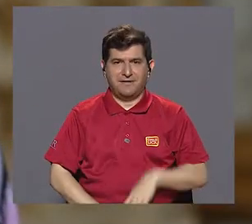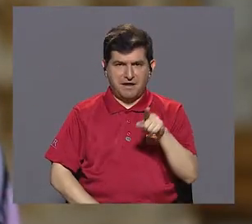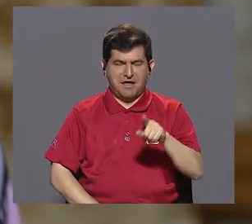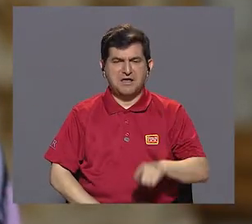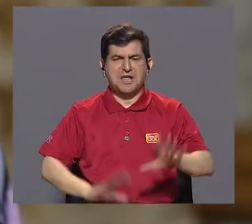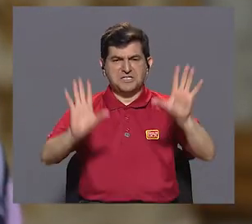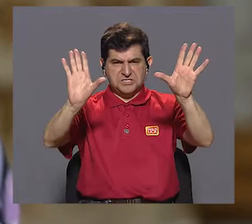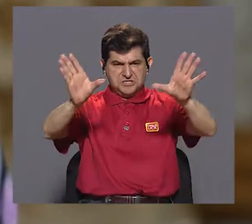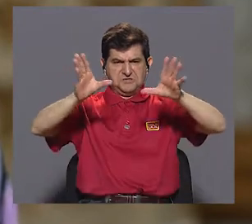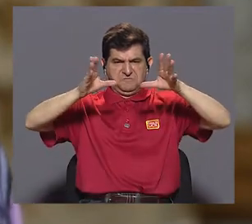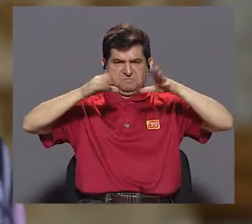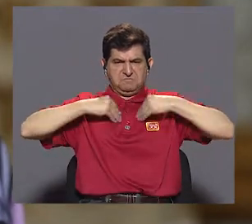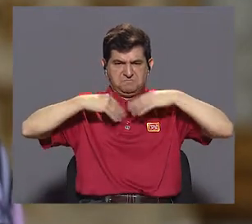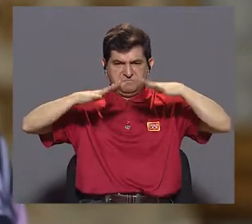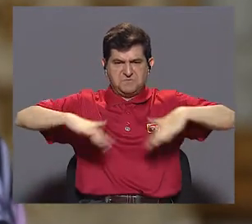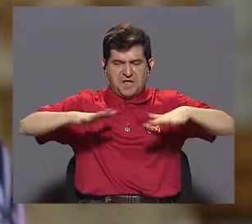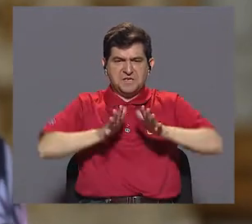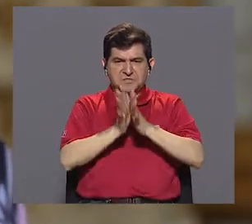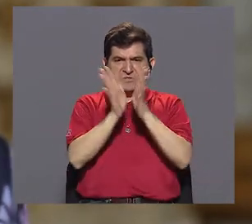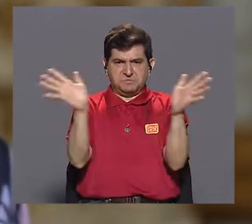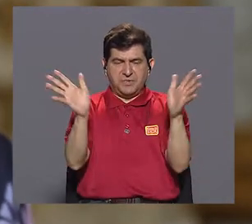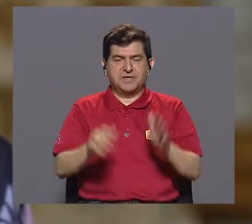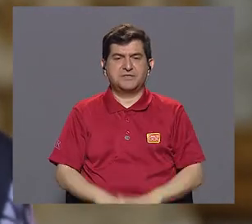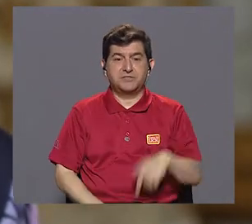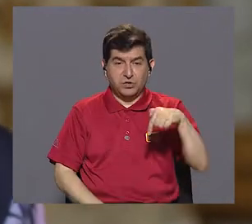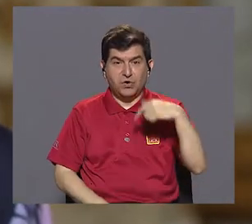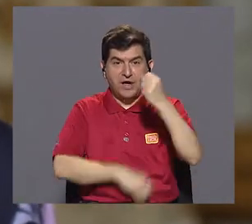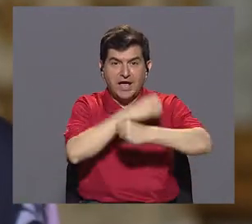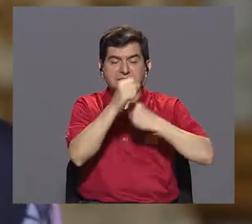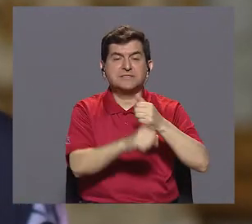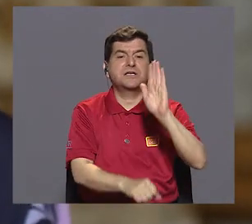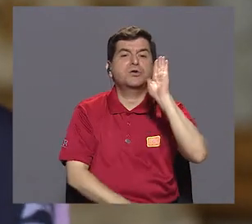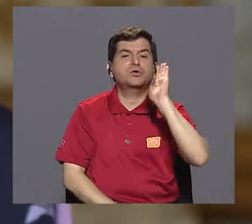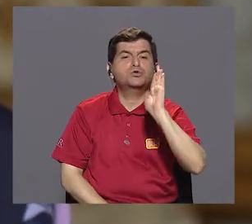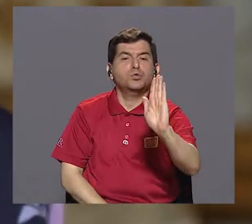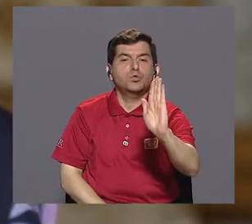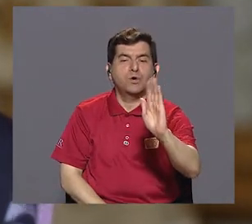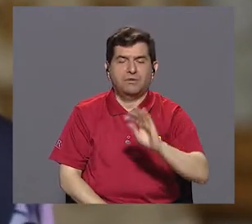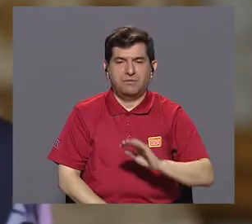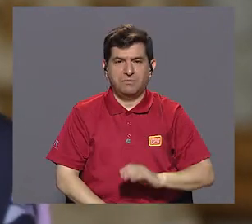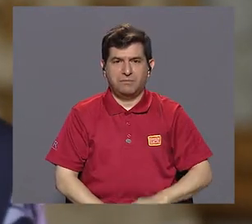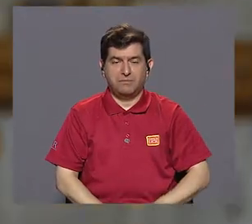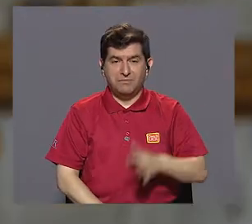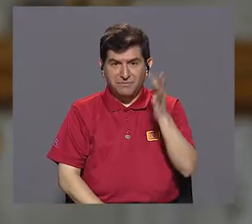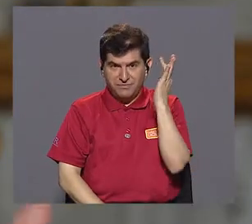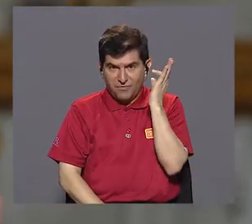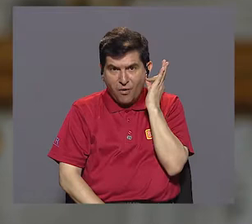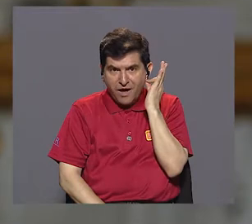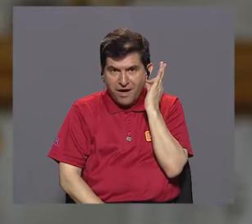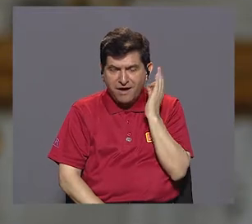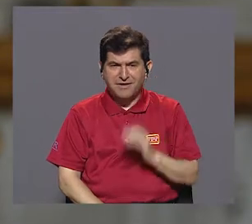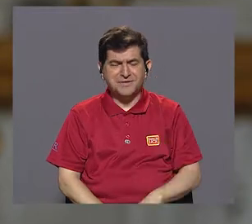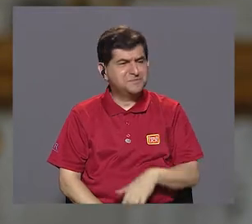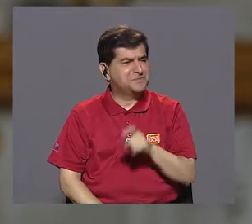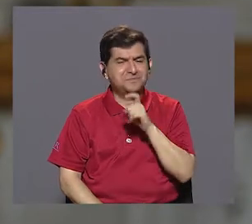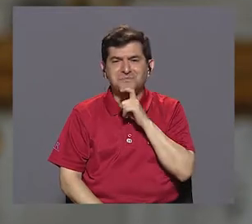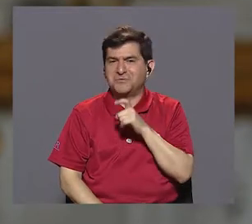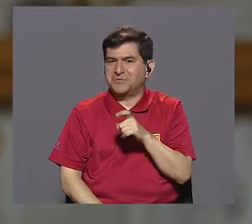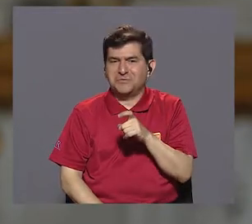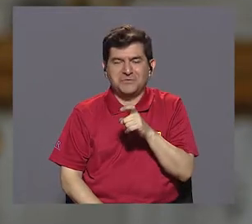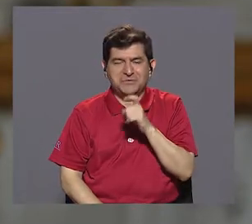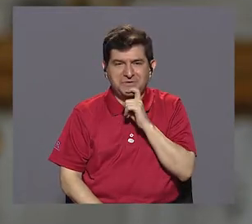generales, que se adueñen de lo público, que este siglo es el suyo y que las